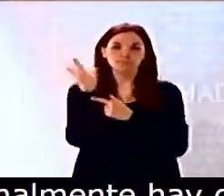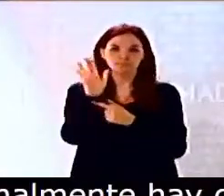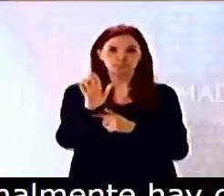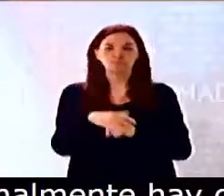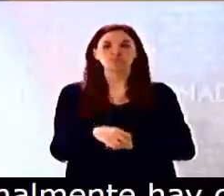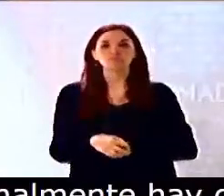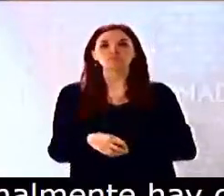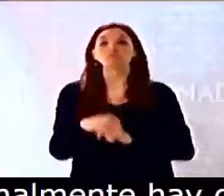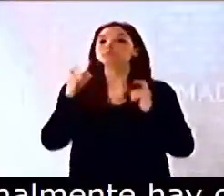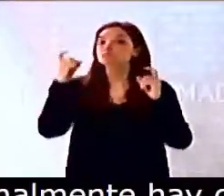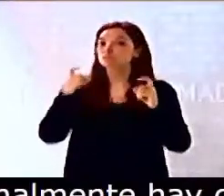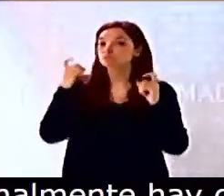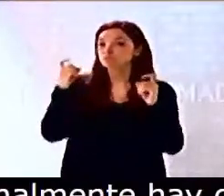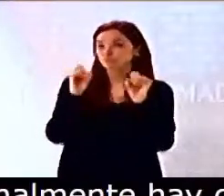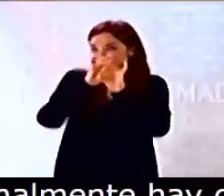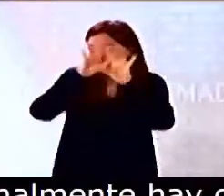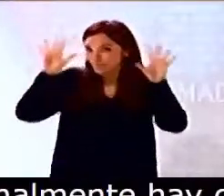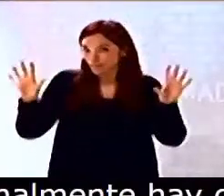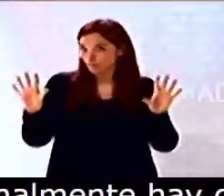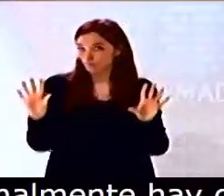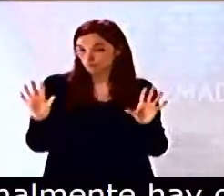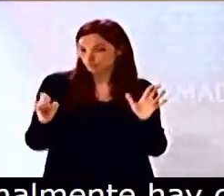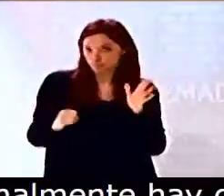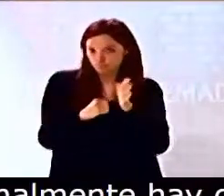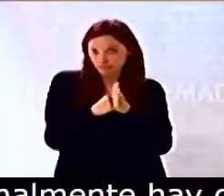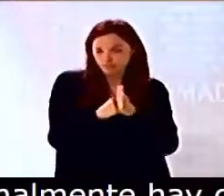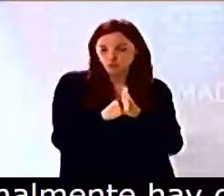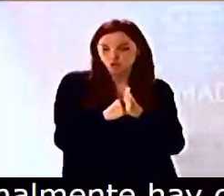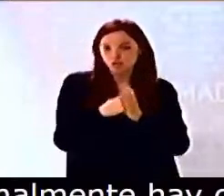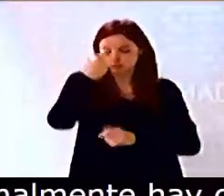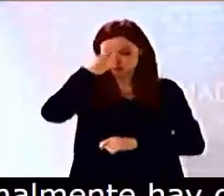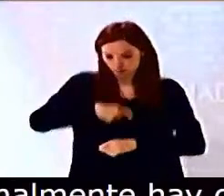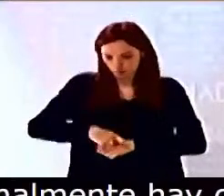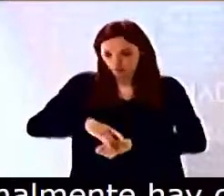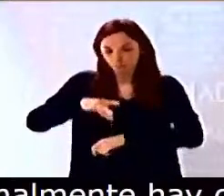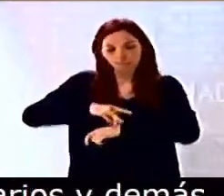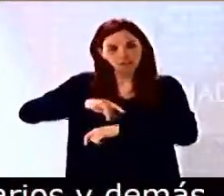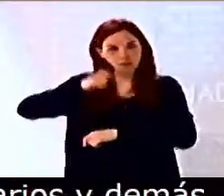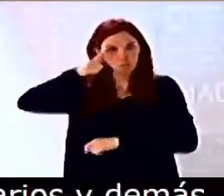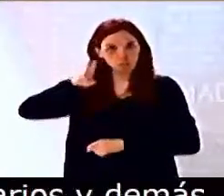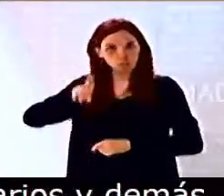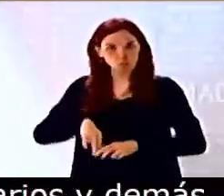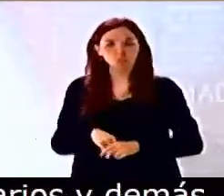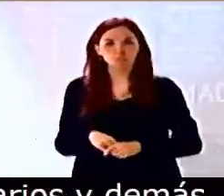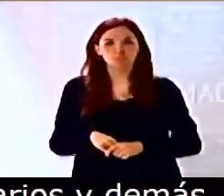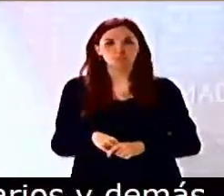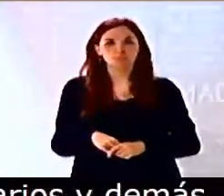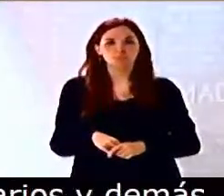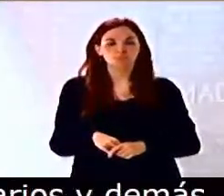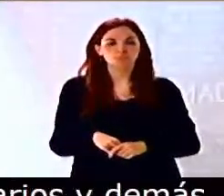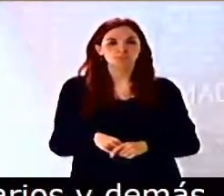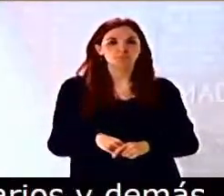que intento que sea lo más gráfico posible. Yo soy médico de pueblo.